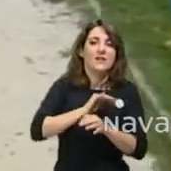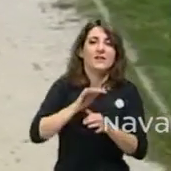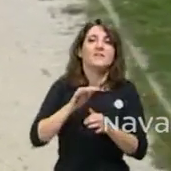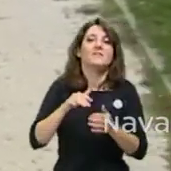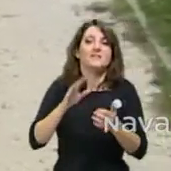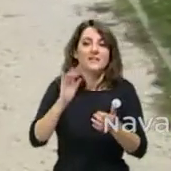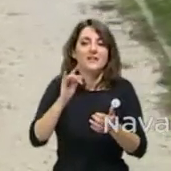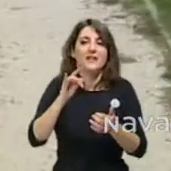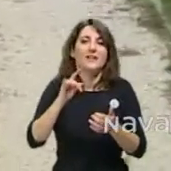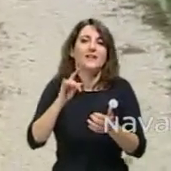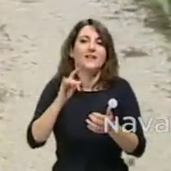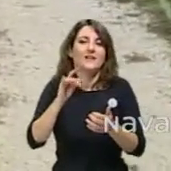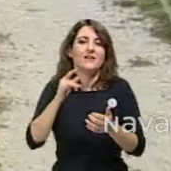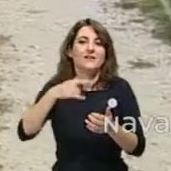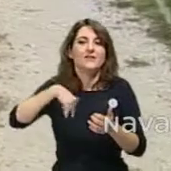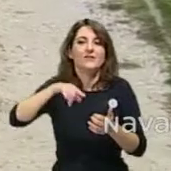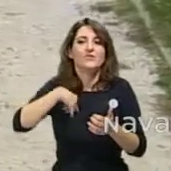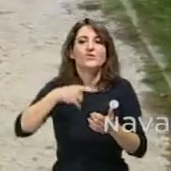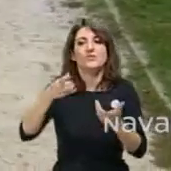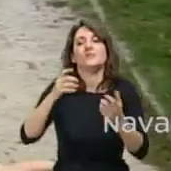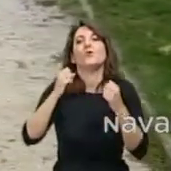cuando y todo, o sea que...